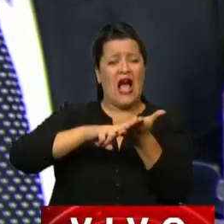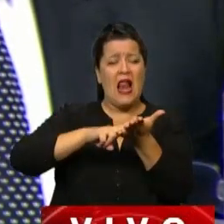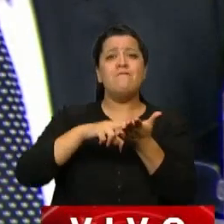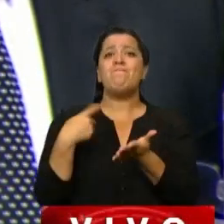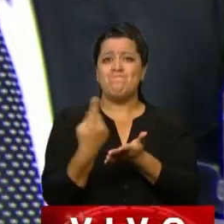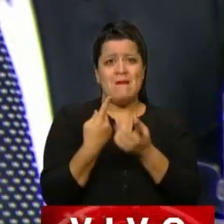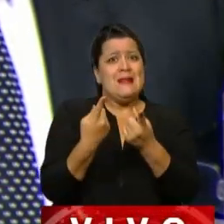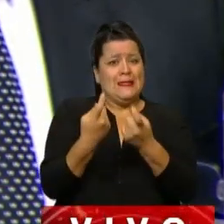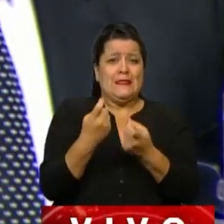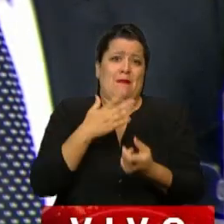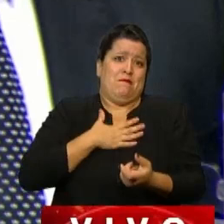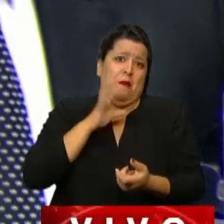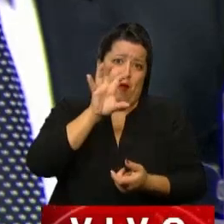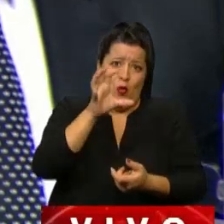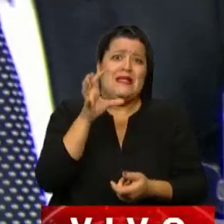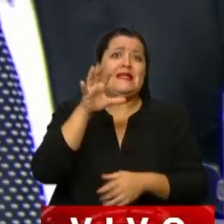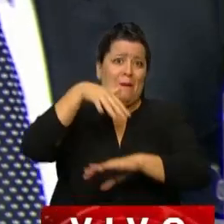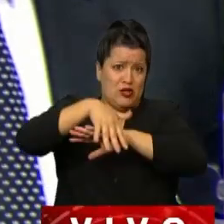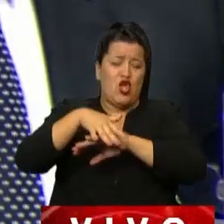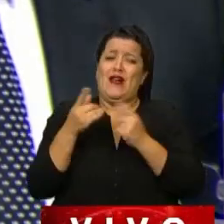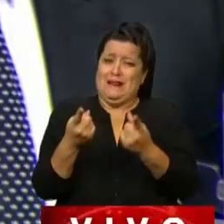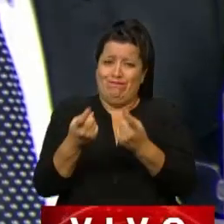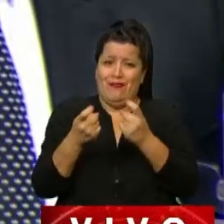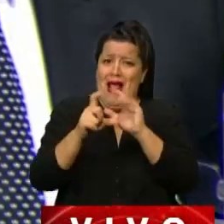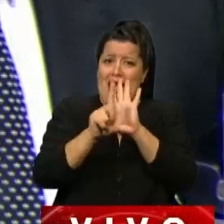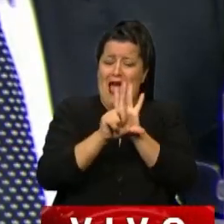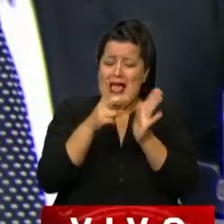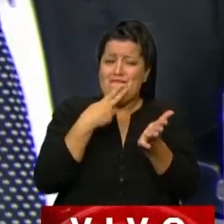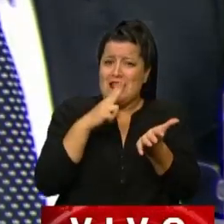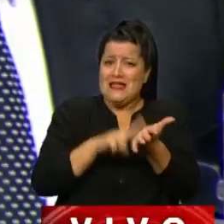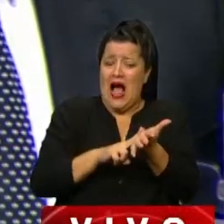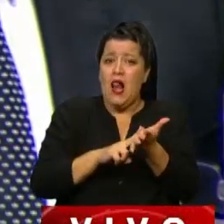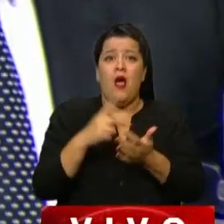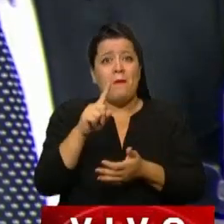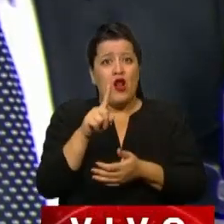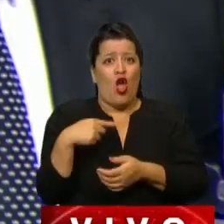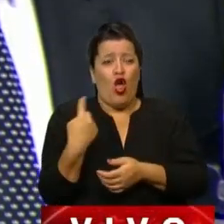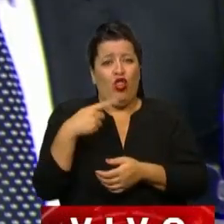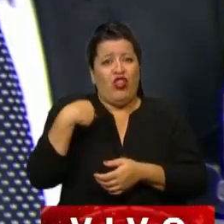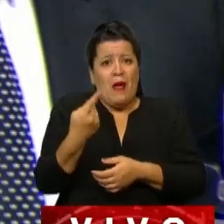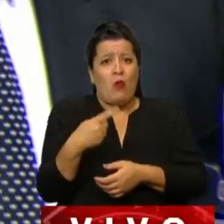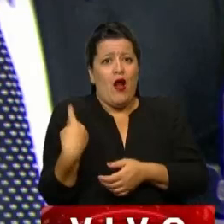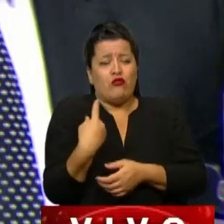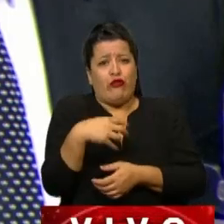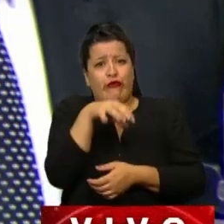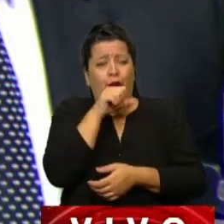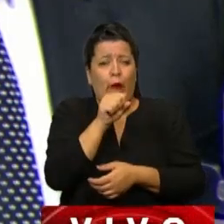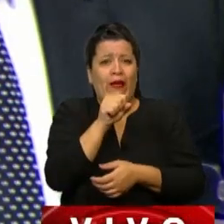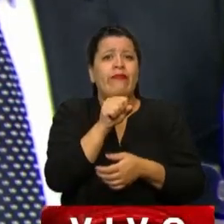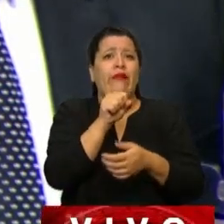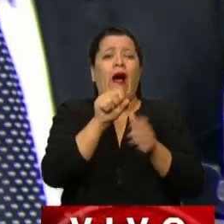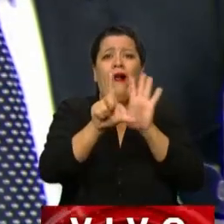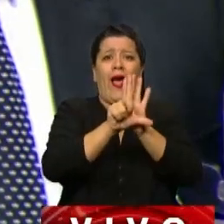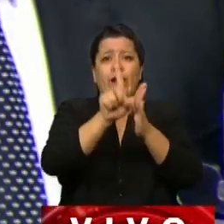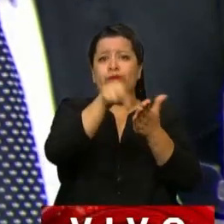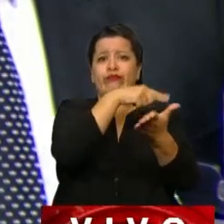una provincia como la mía, como la de Misiones, y después tuvimos que soportar que fuera vetada.